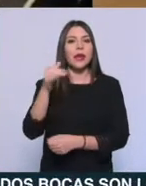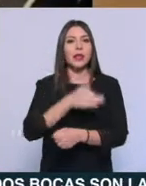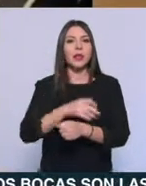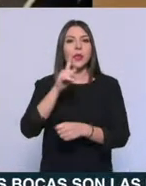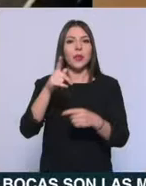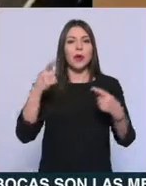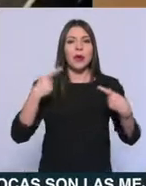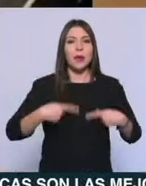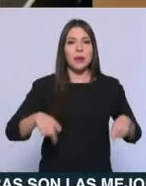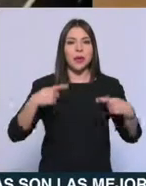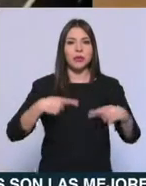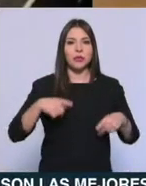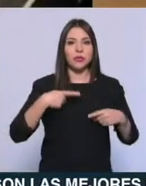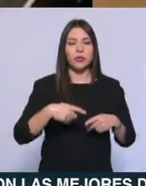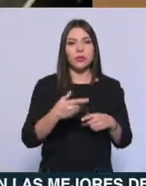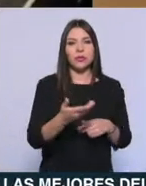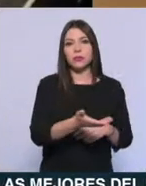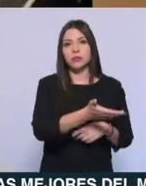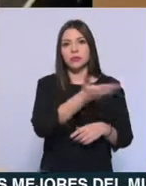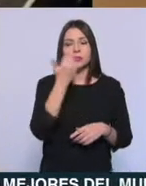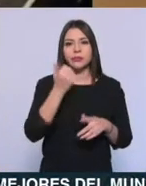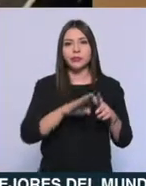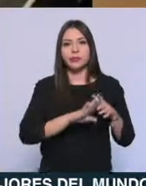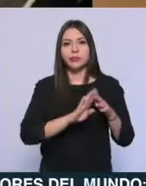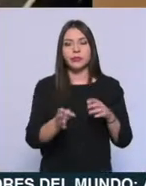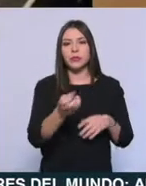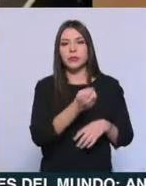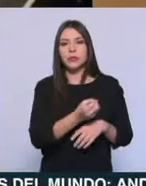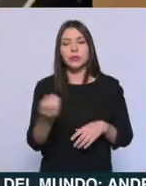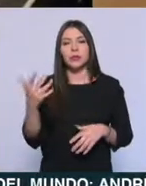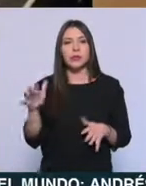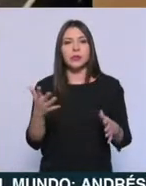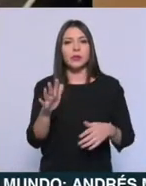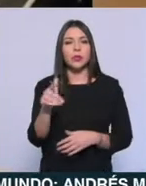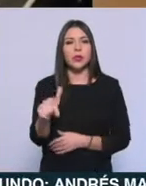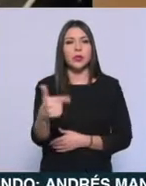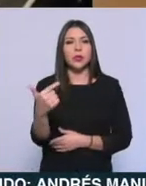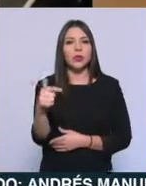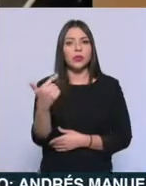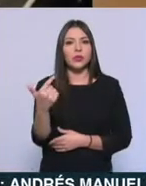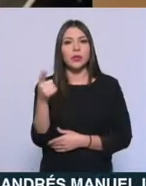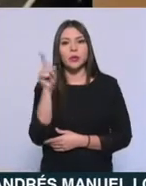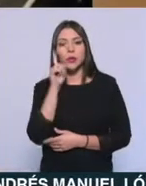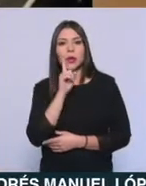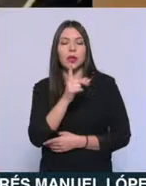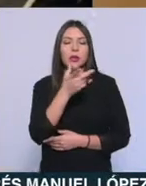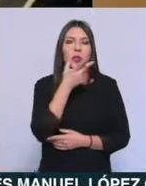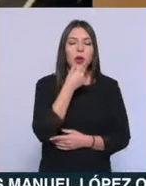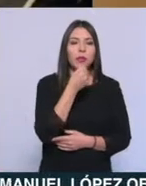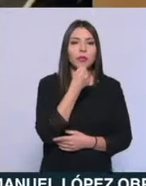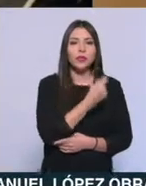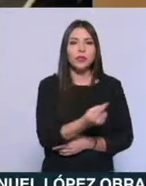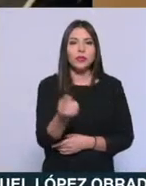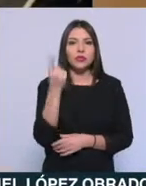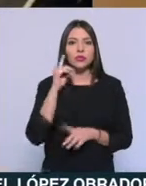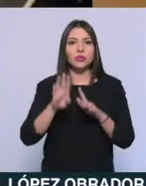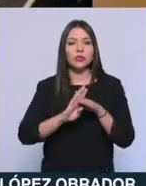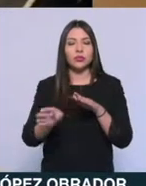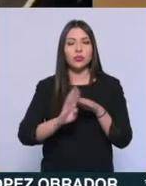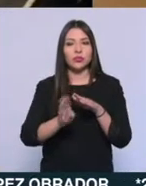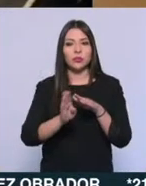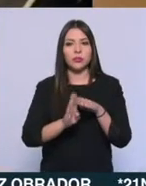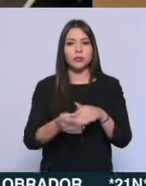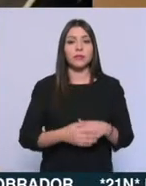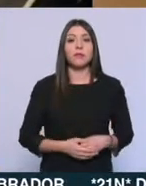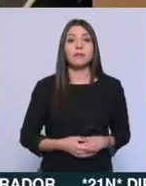humano introdujo a Estados Unidos a por lo menos una decena de hombres, mujeres y niños. Esta habría sido la noticia